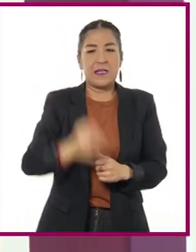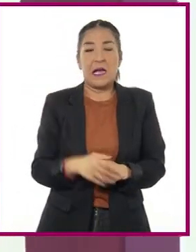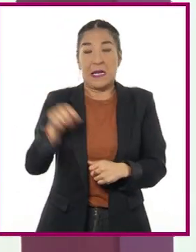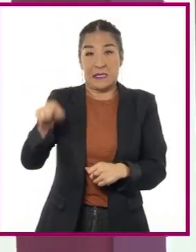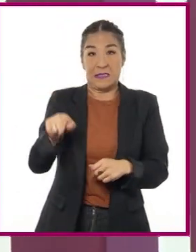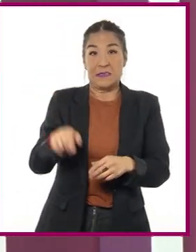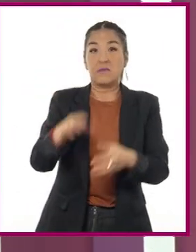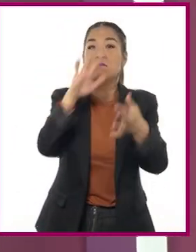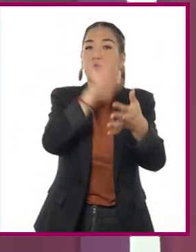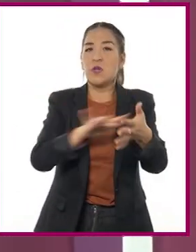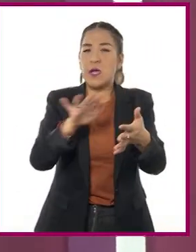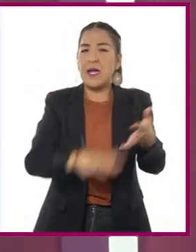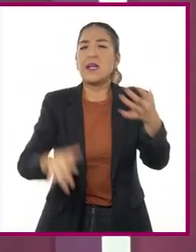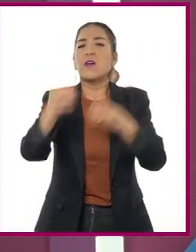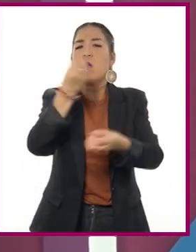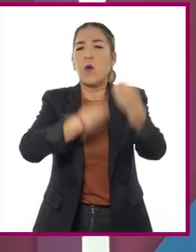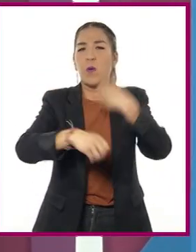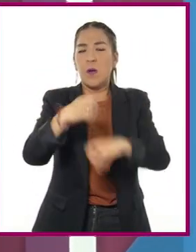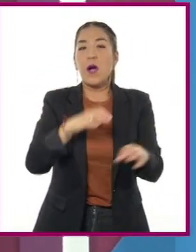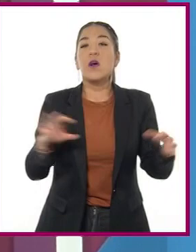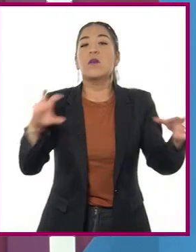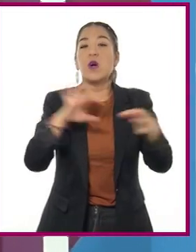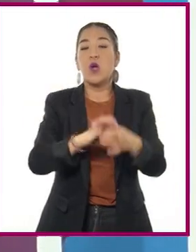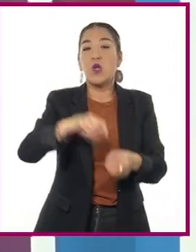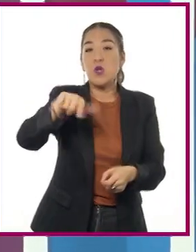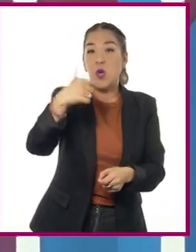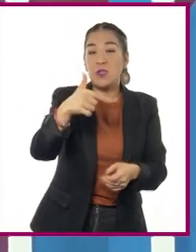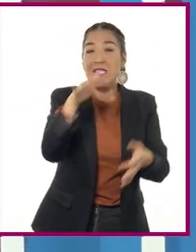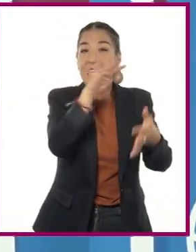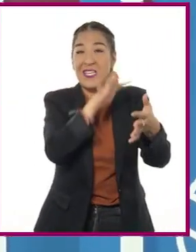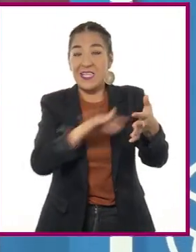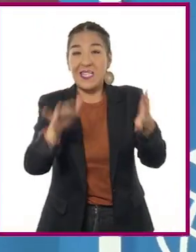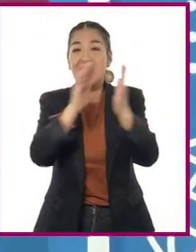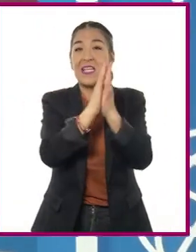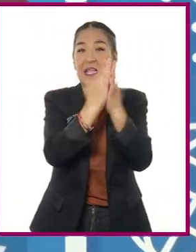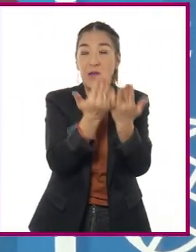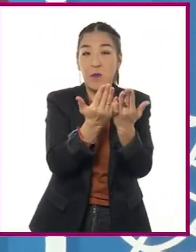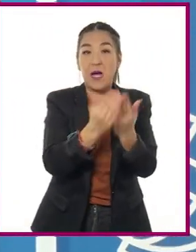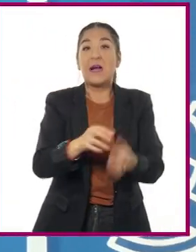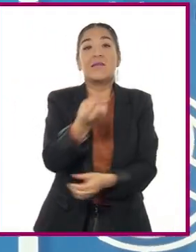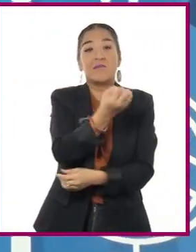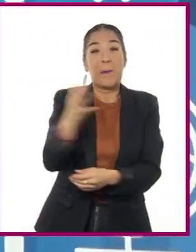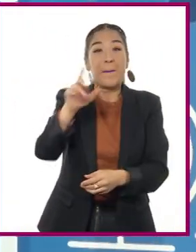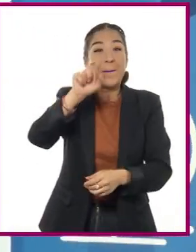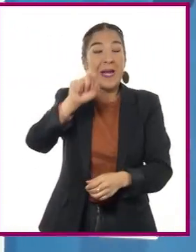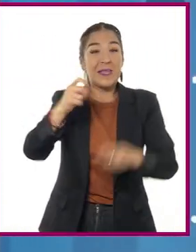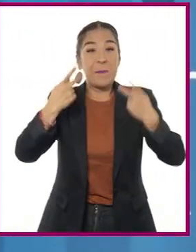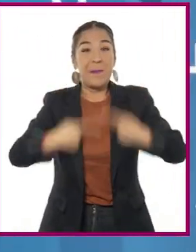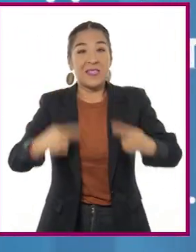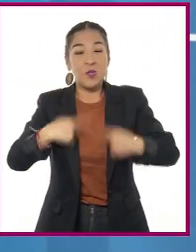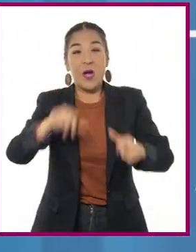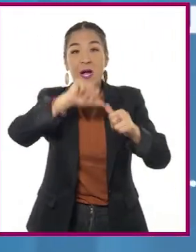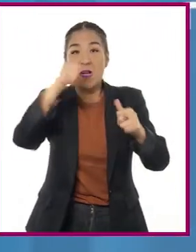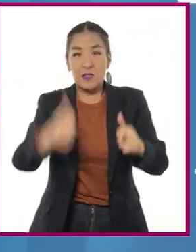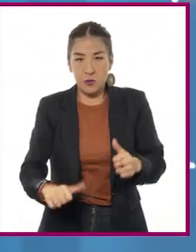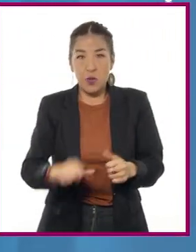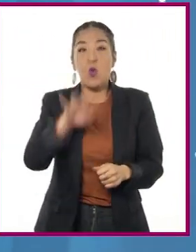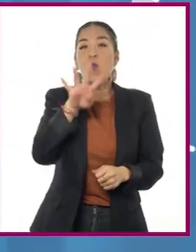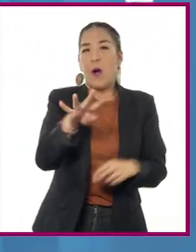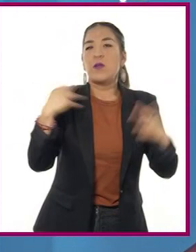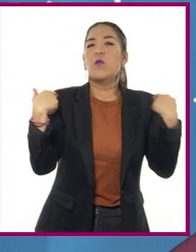Esta obra, conformada por 12 libros, fue trabajada por 20 artistas y 4 maestros